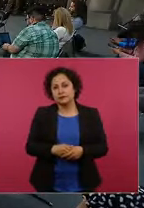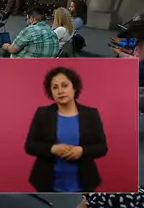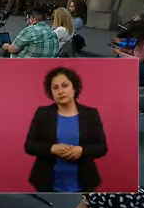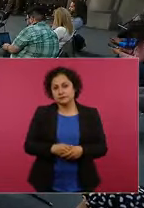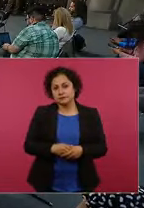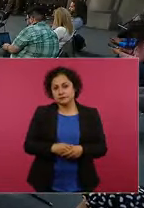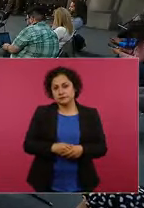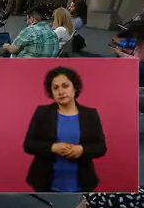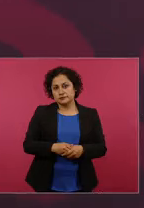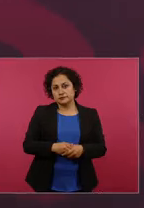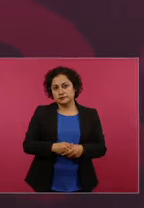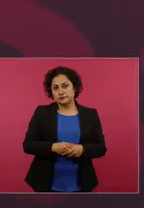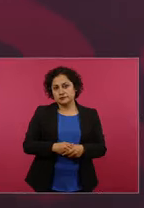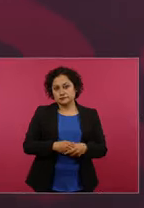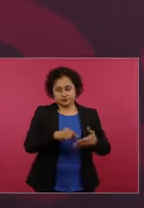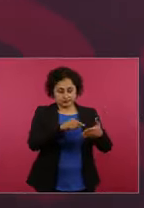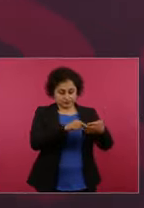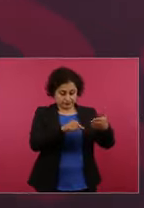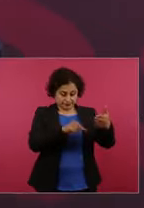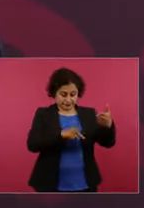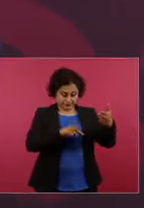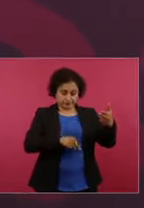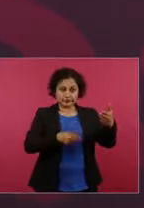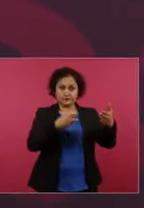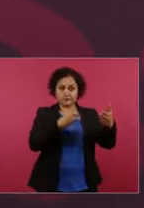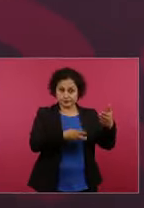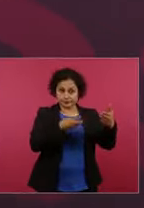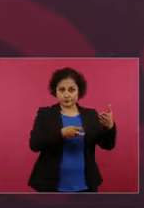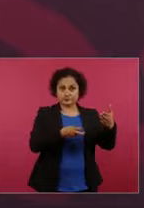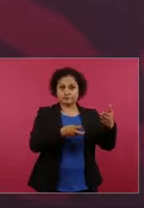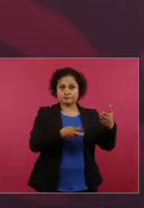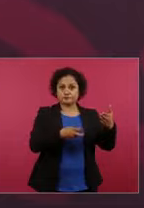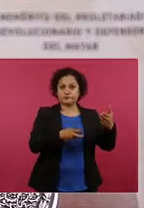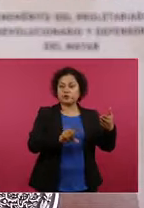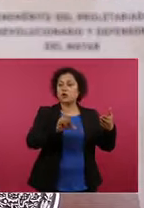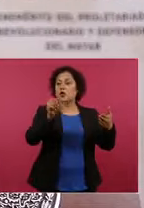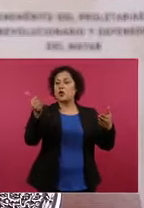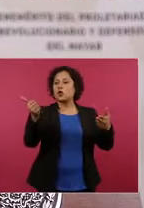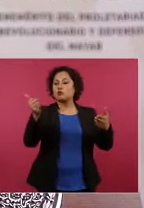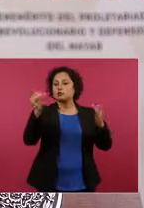menos grado de corrupción, pero